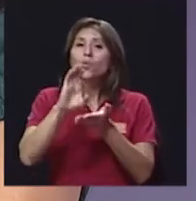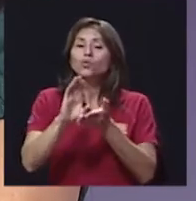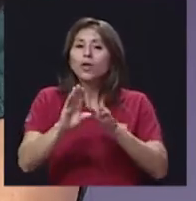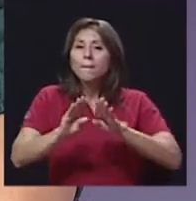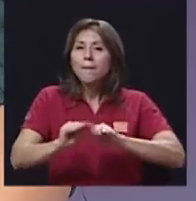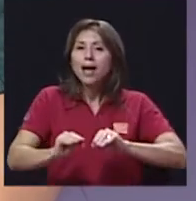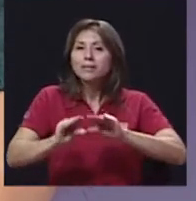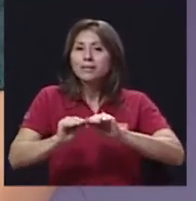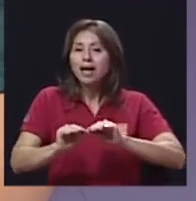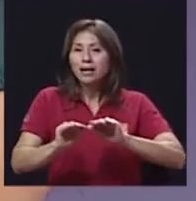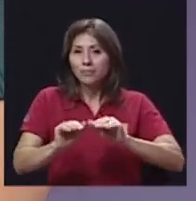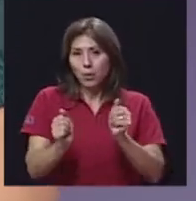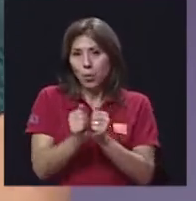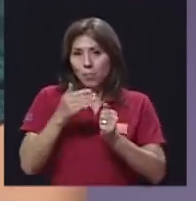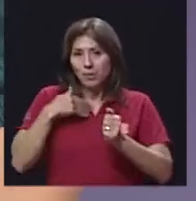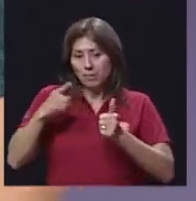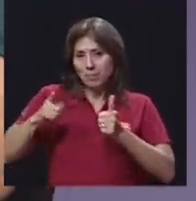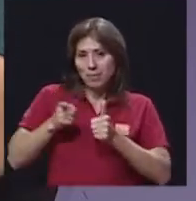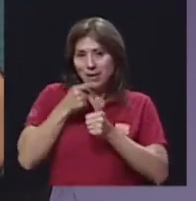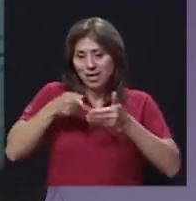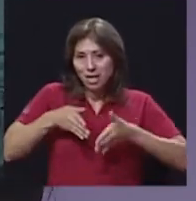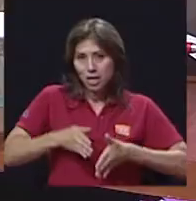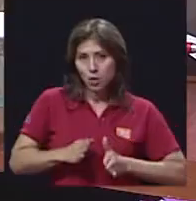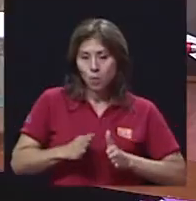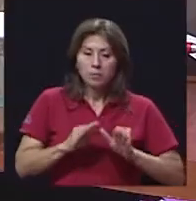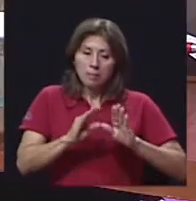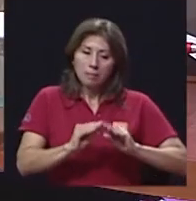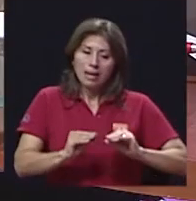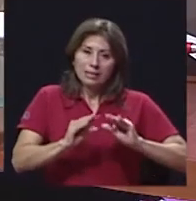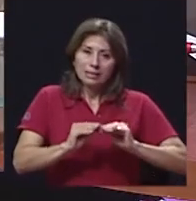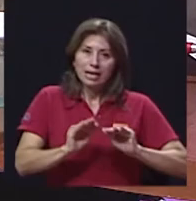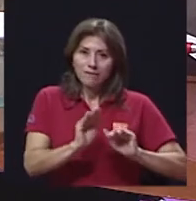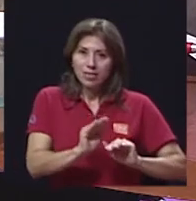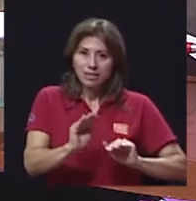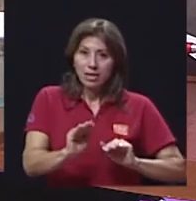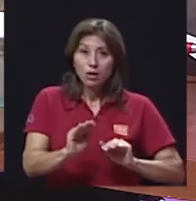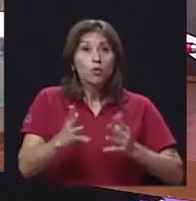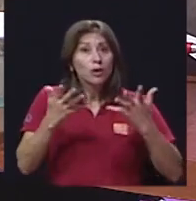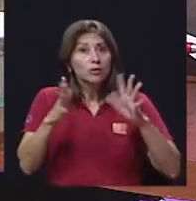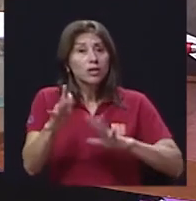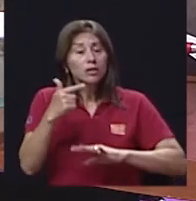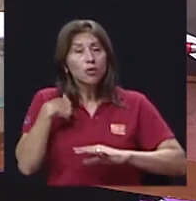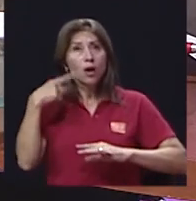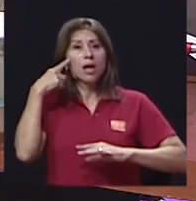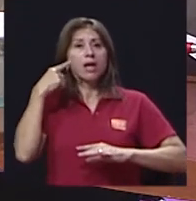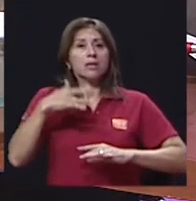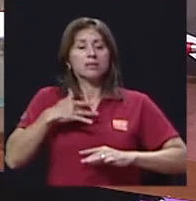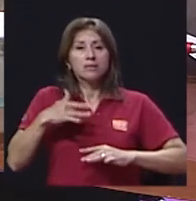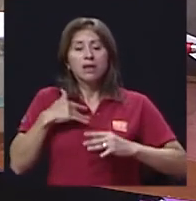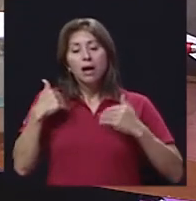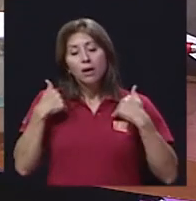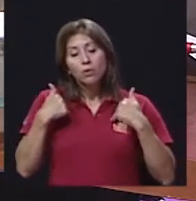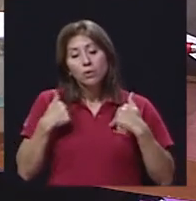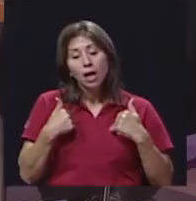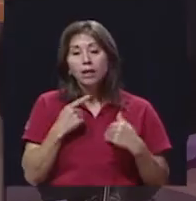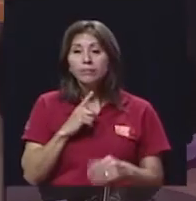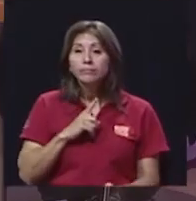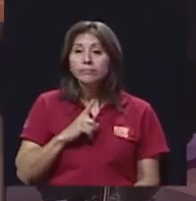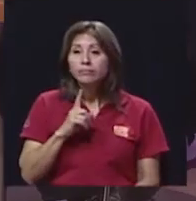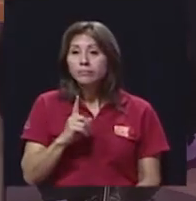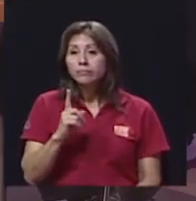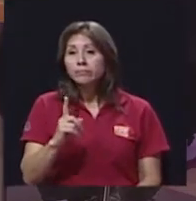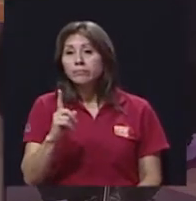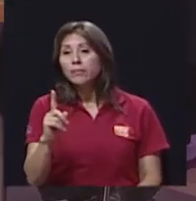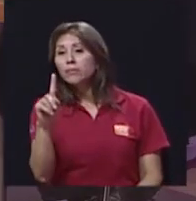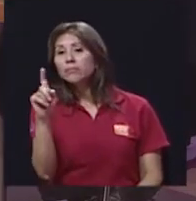y cuando llegué agotada sintiendo todas estas cosas que describen nuria les pregunté cómo están a las otras porque ha vencido